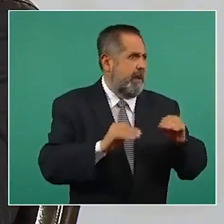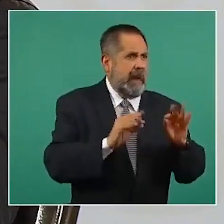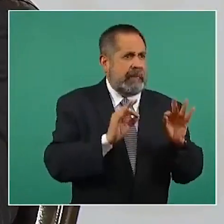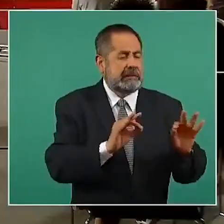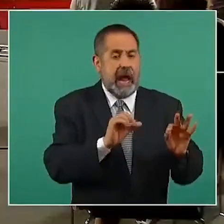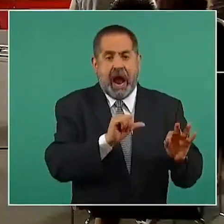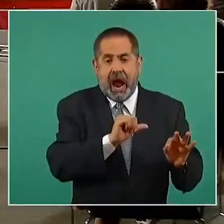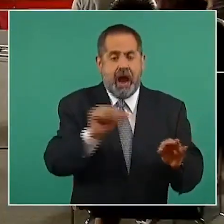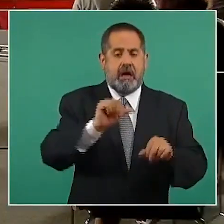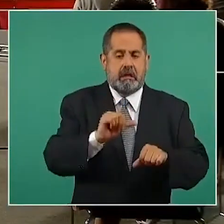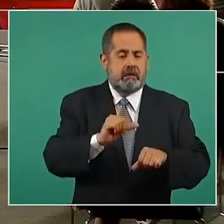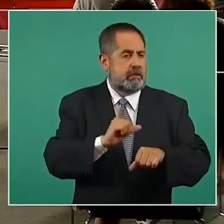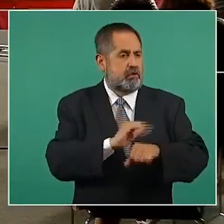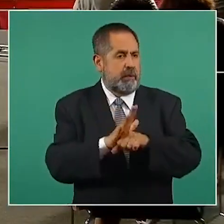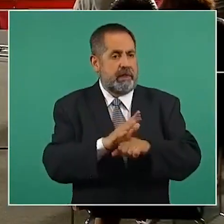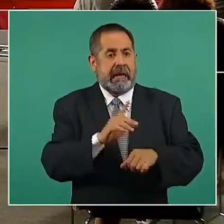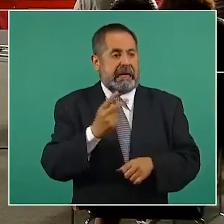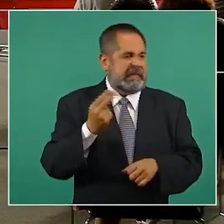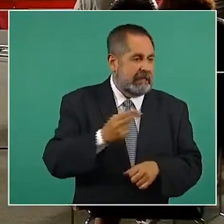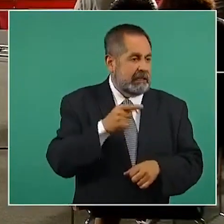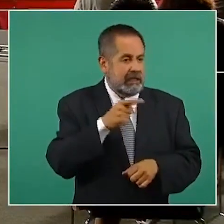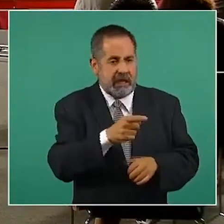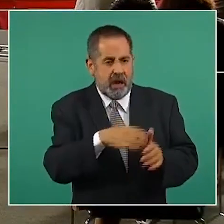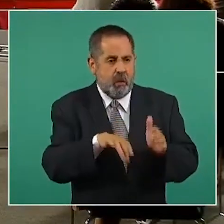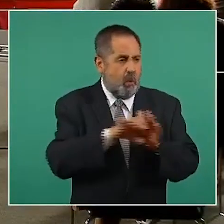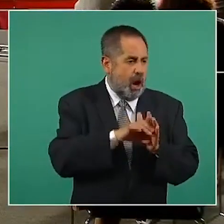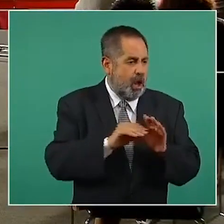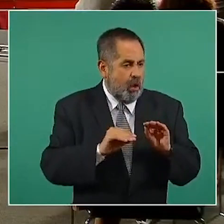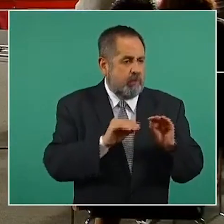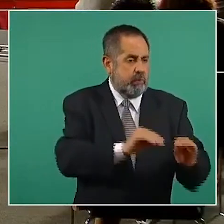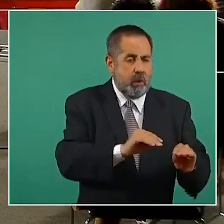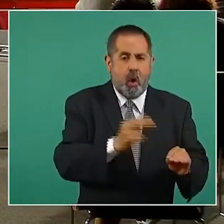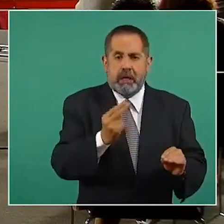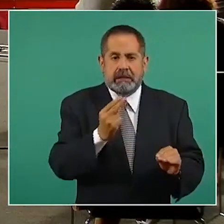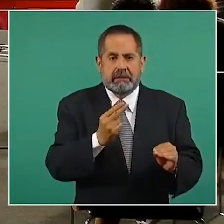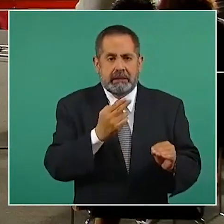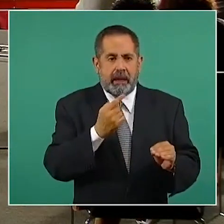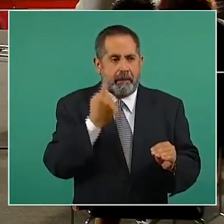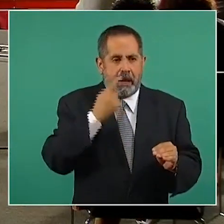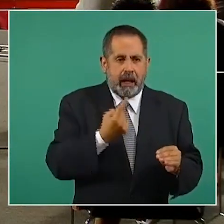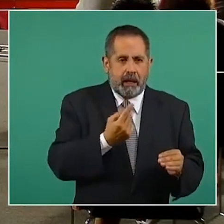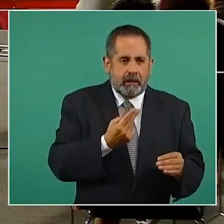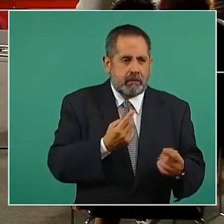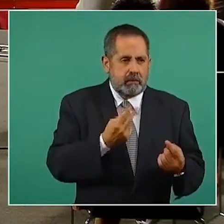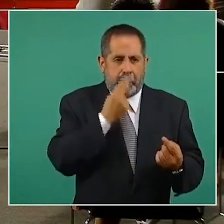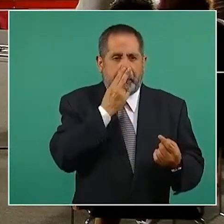a pacientes que podrían requerir o que requieren de ventilación mecánica, es